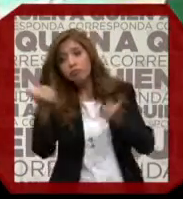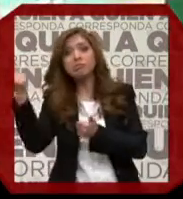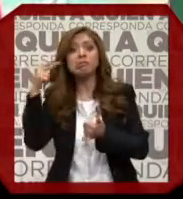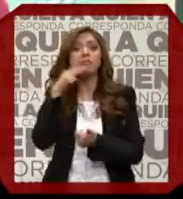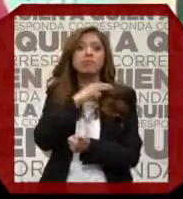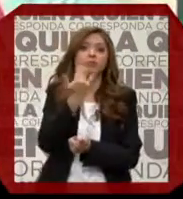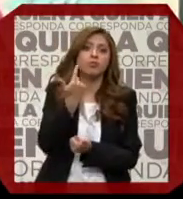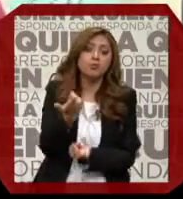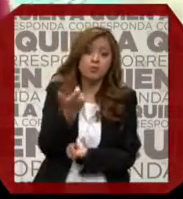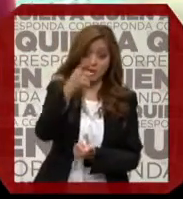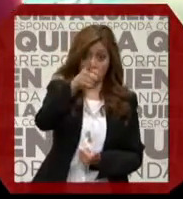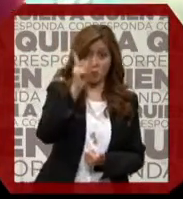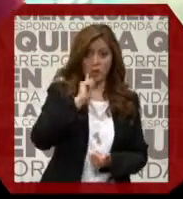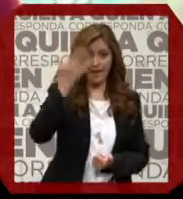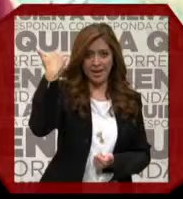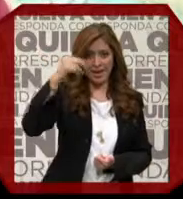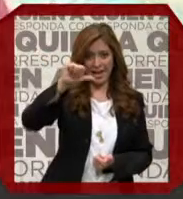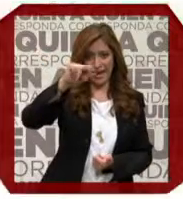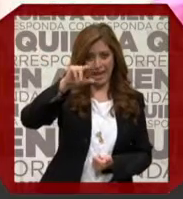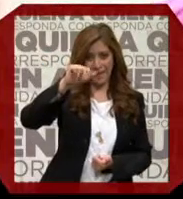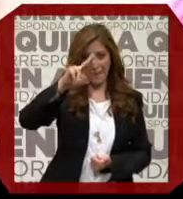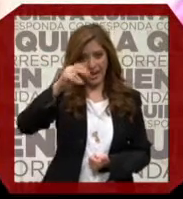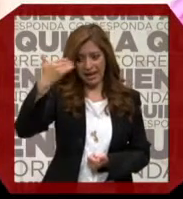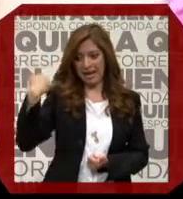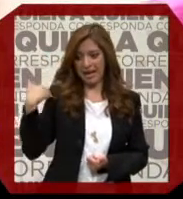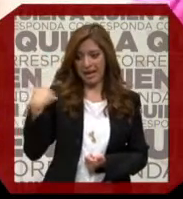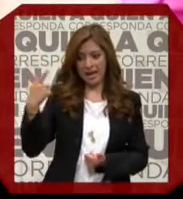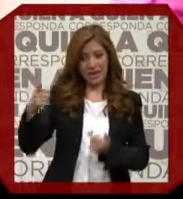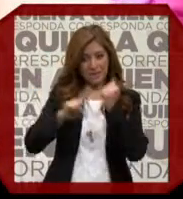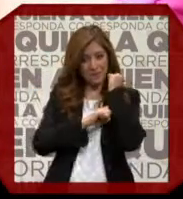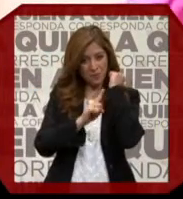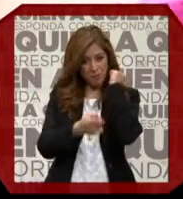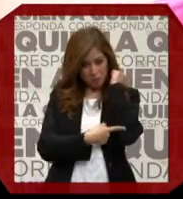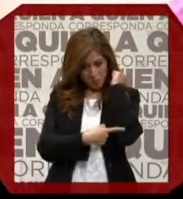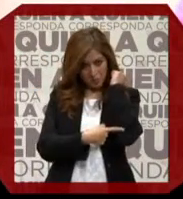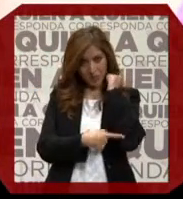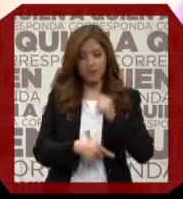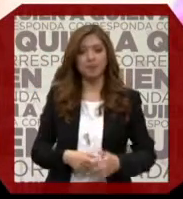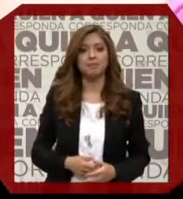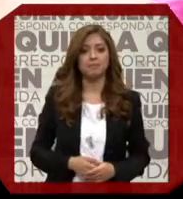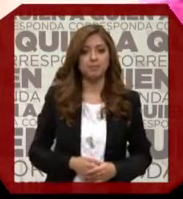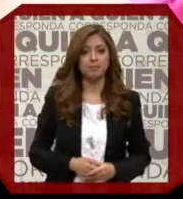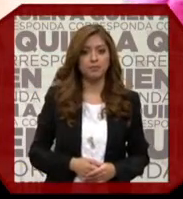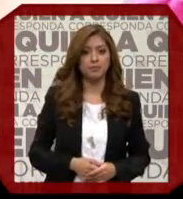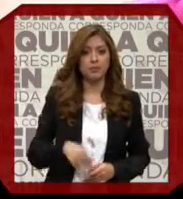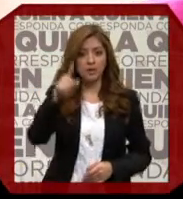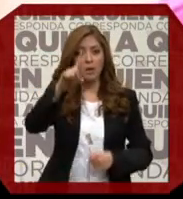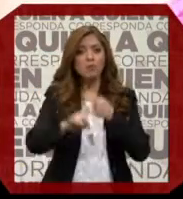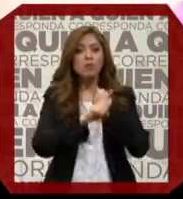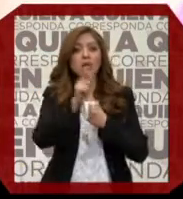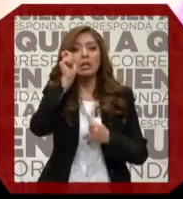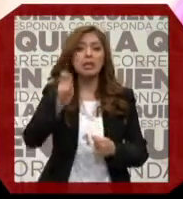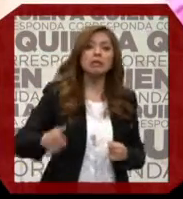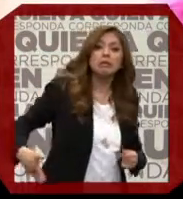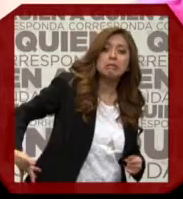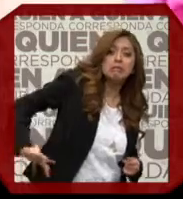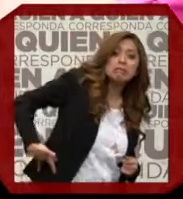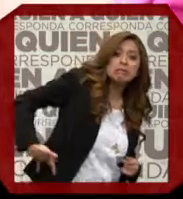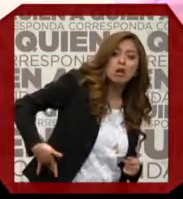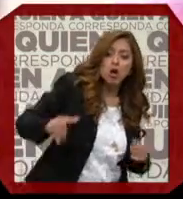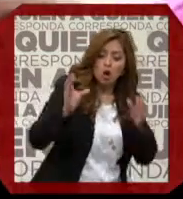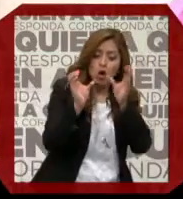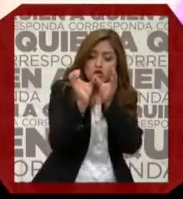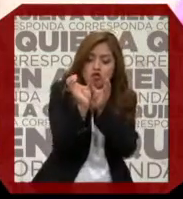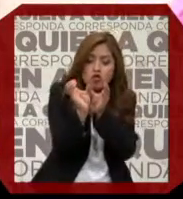problema de Ana Mariel se complicó en su último embarazo. Su problema de ella es que ella tiene los riñones muy pequeños, tiene los riñones de una niña de 10